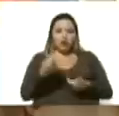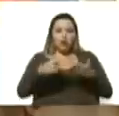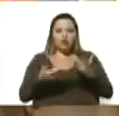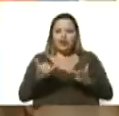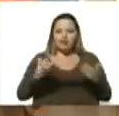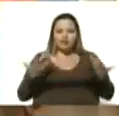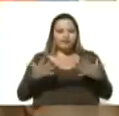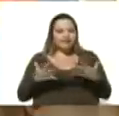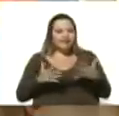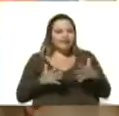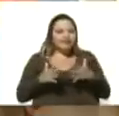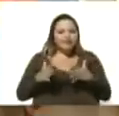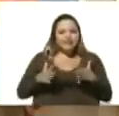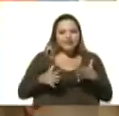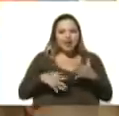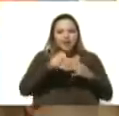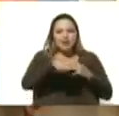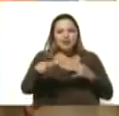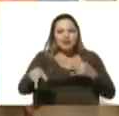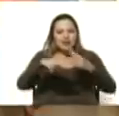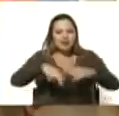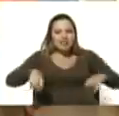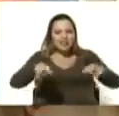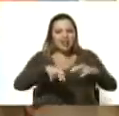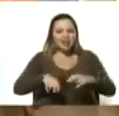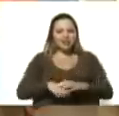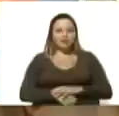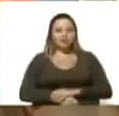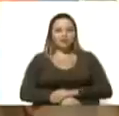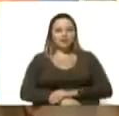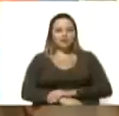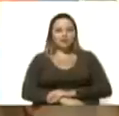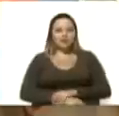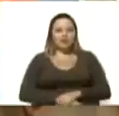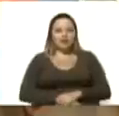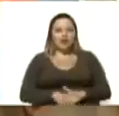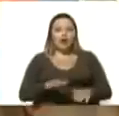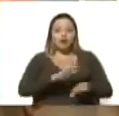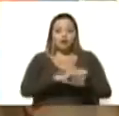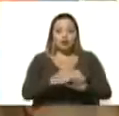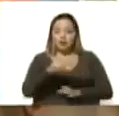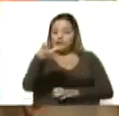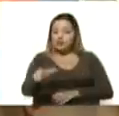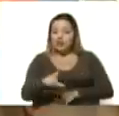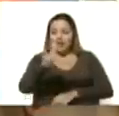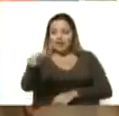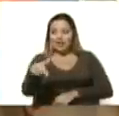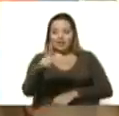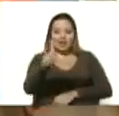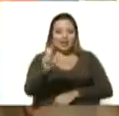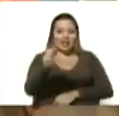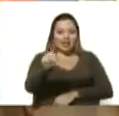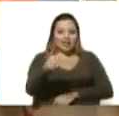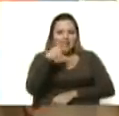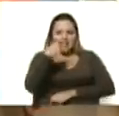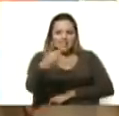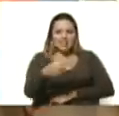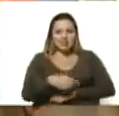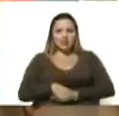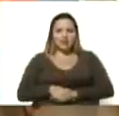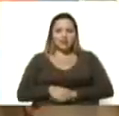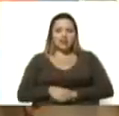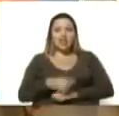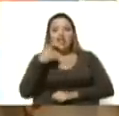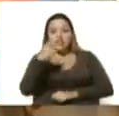nervioso a los investigados, porque el propio Glenn Castellano nos dice que cuando él